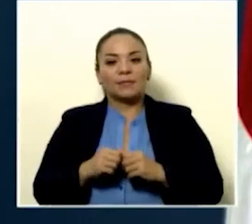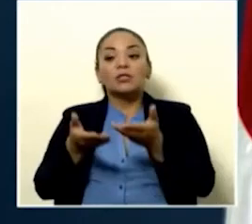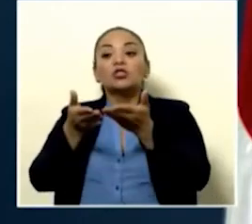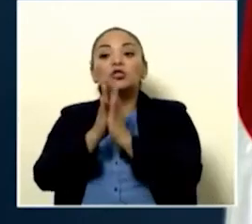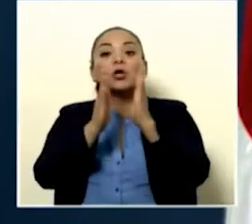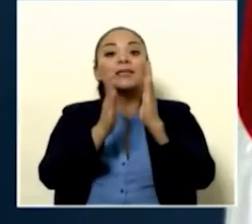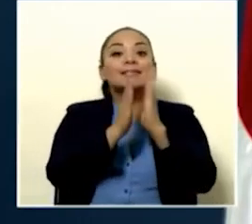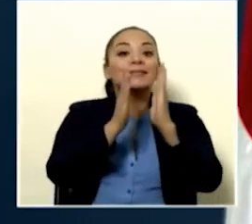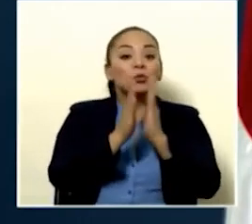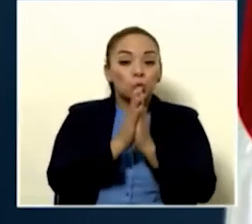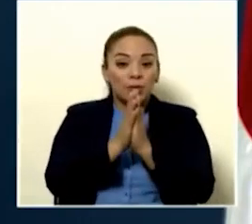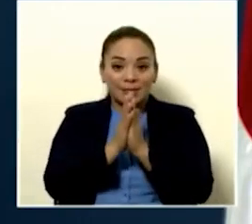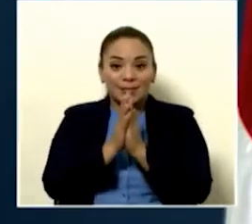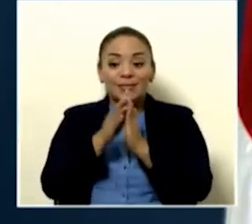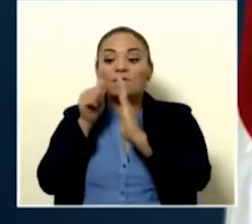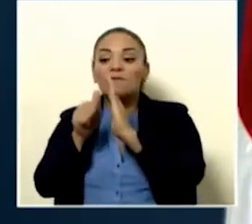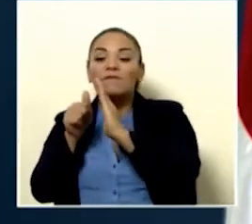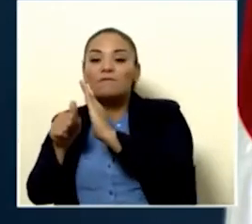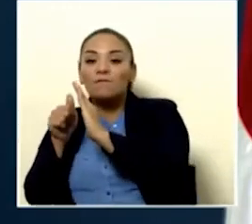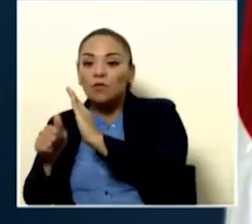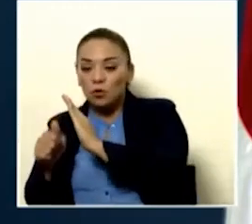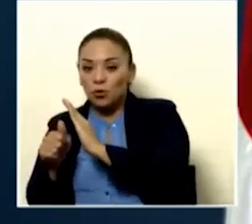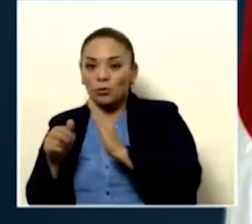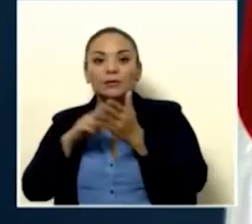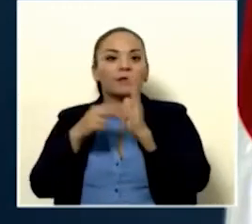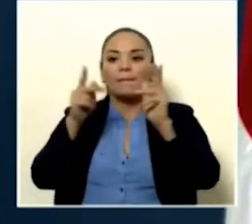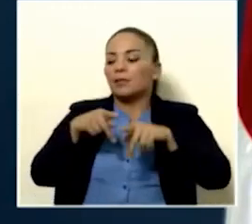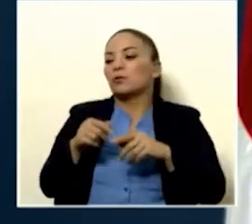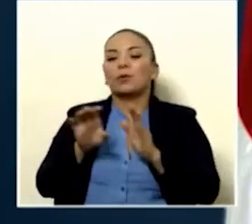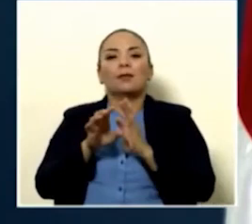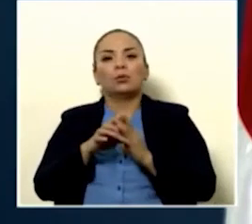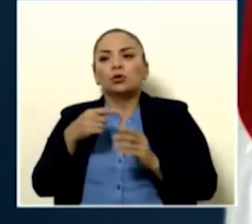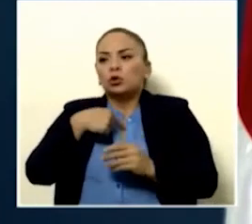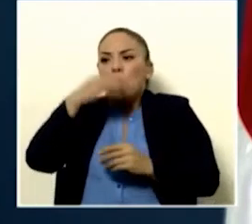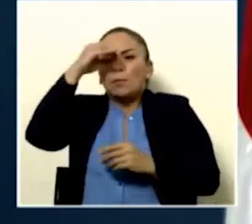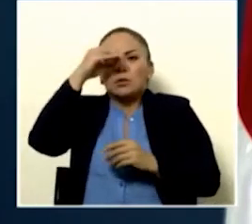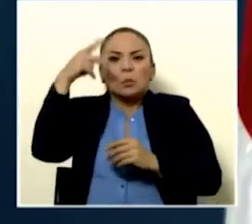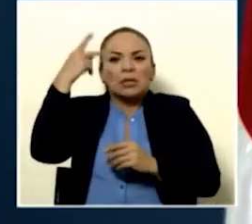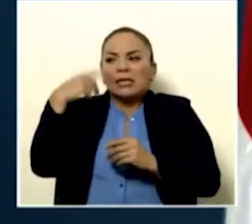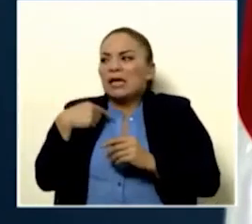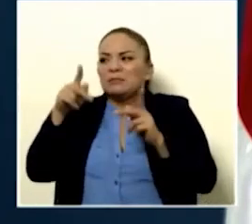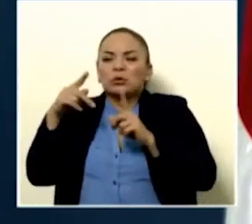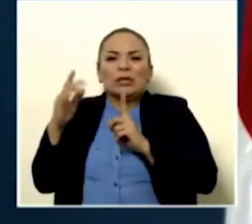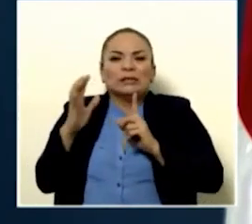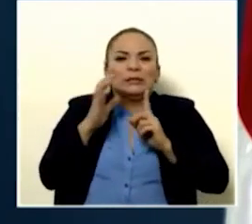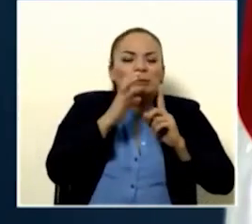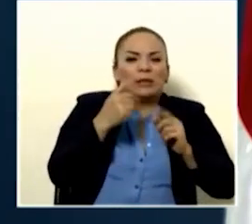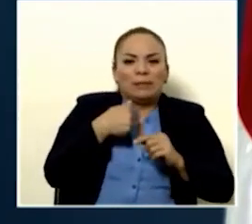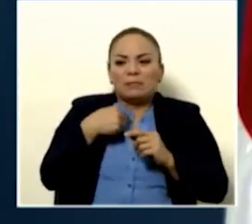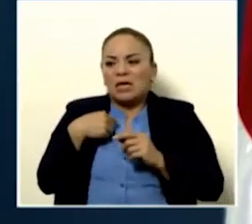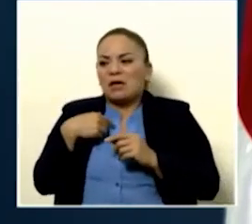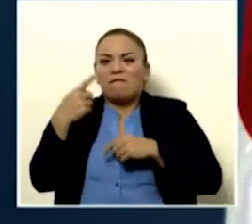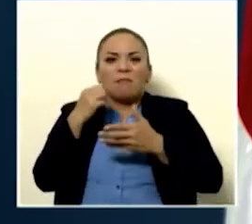solicitudes de refugio de ese me andan persiguiendo por mis opiniones políticas, me van a meter a la cárcel, o por